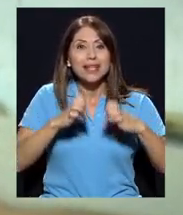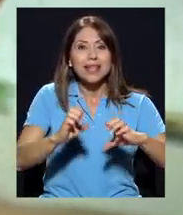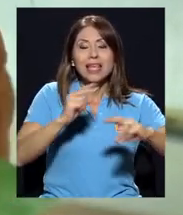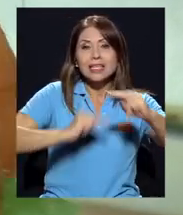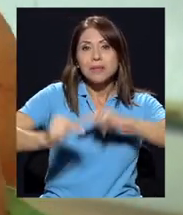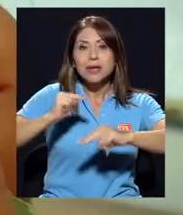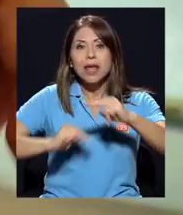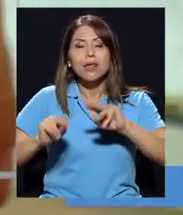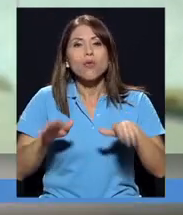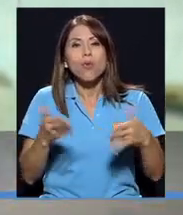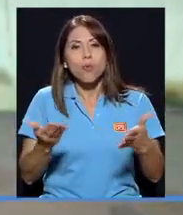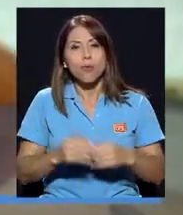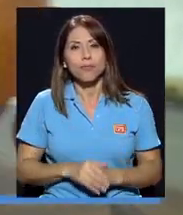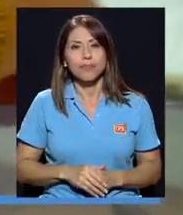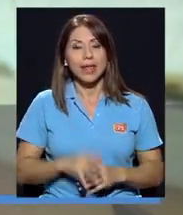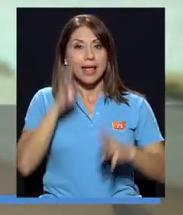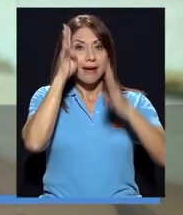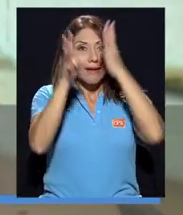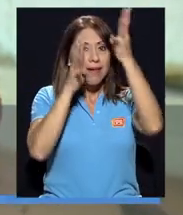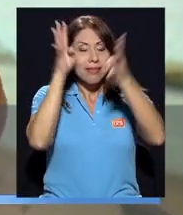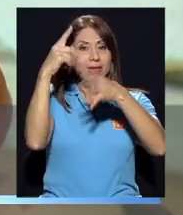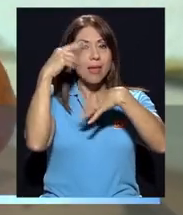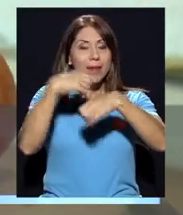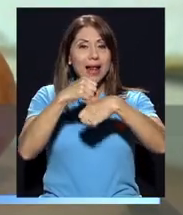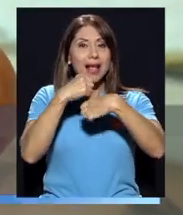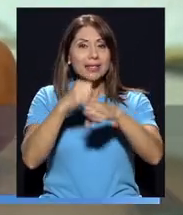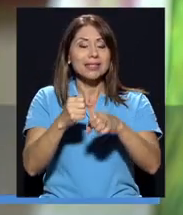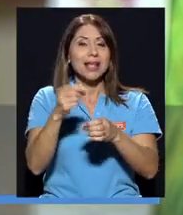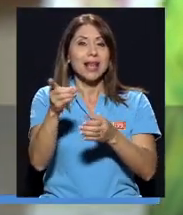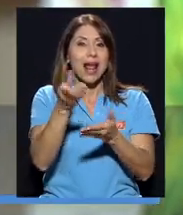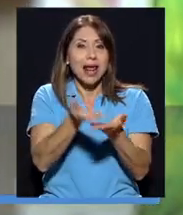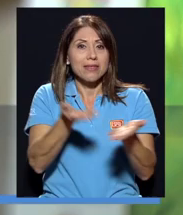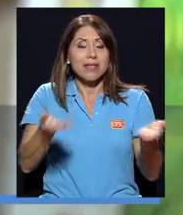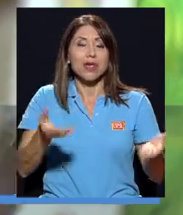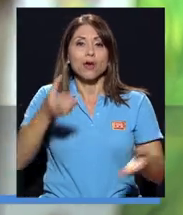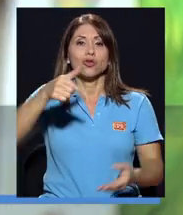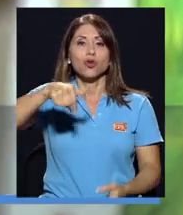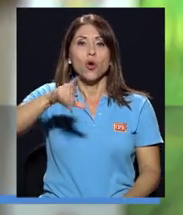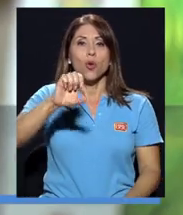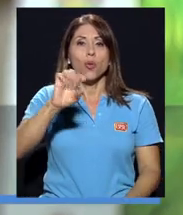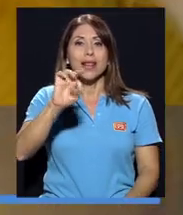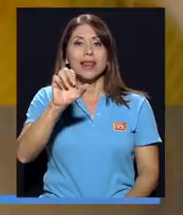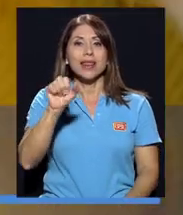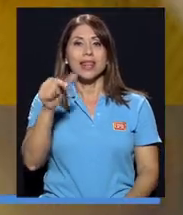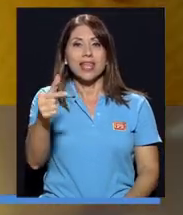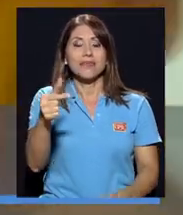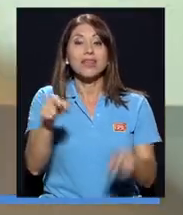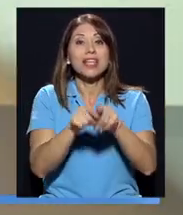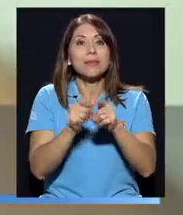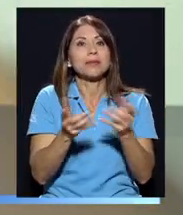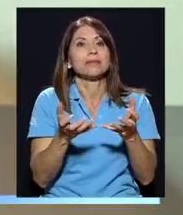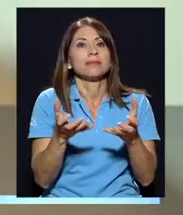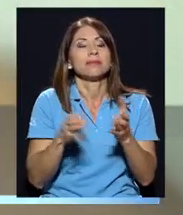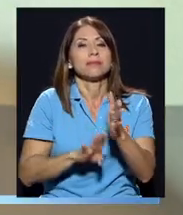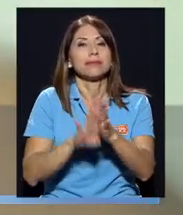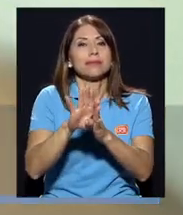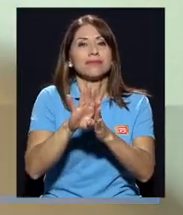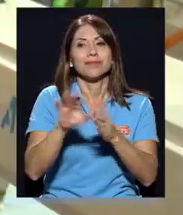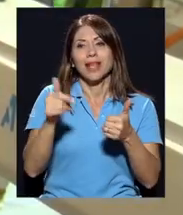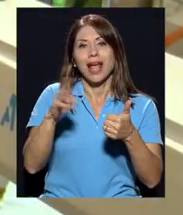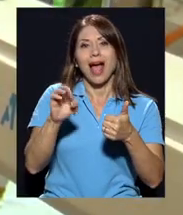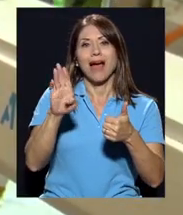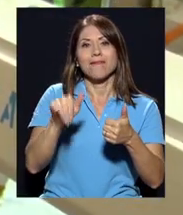mercadeo. La creatividad para diseñar artículos en Quilting y las ganas de salir adelante se combinaron para que Gaby